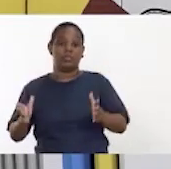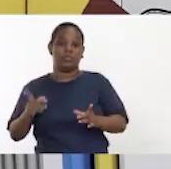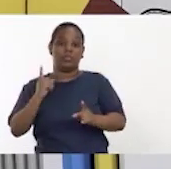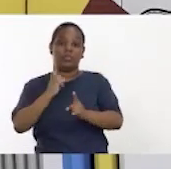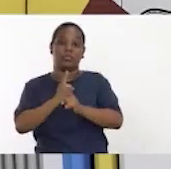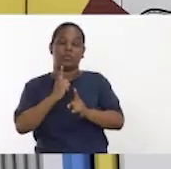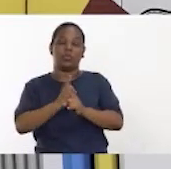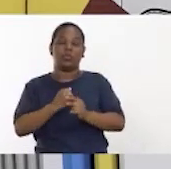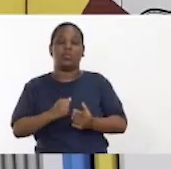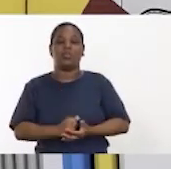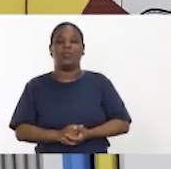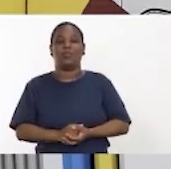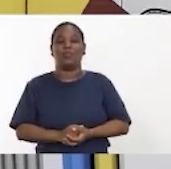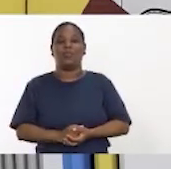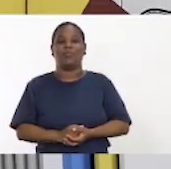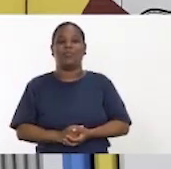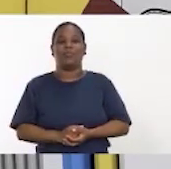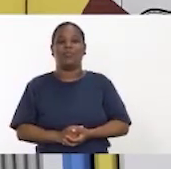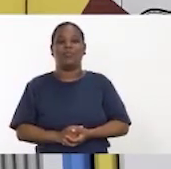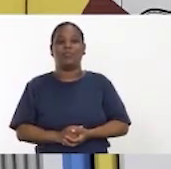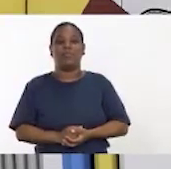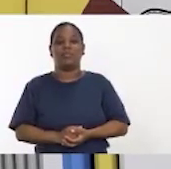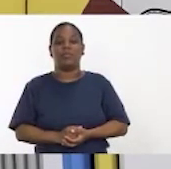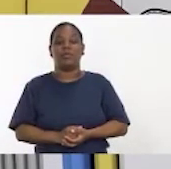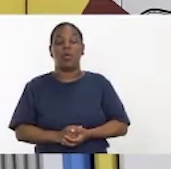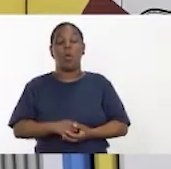Sexto semestre por encuentro.